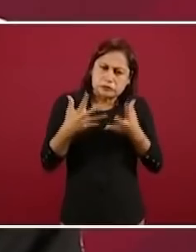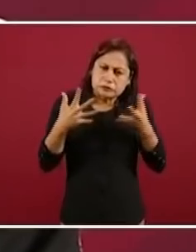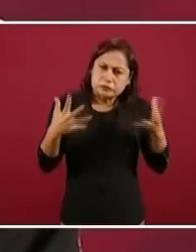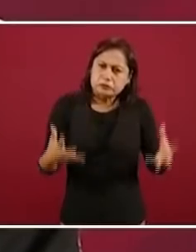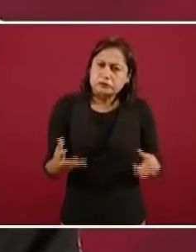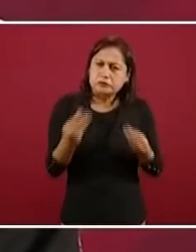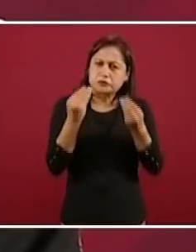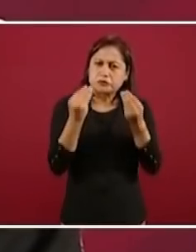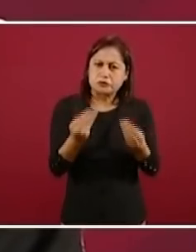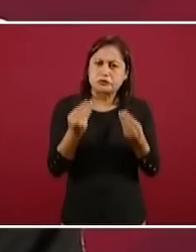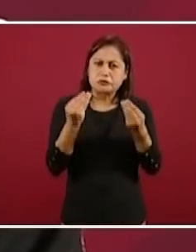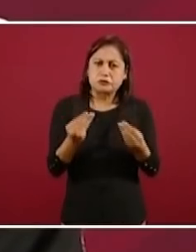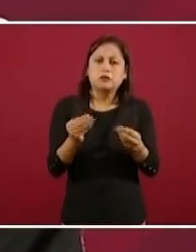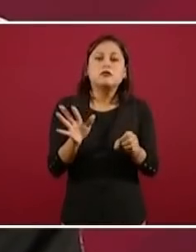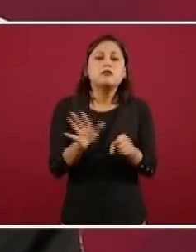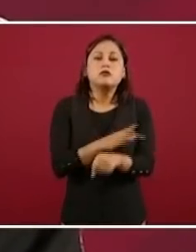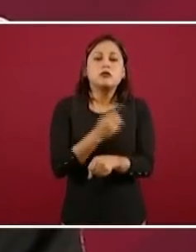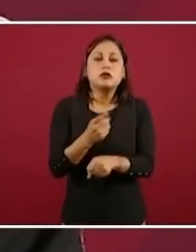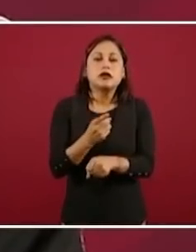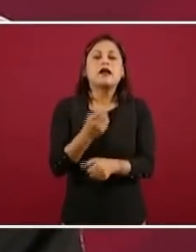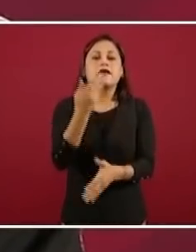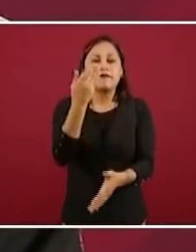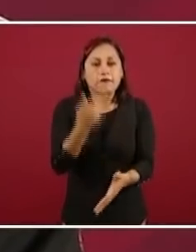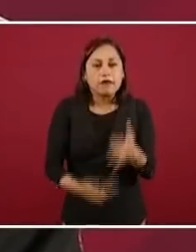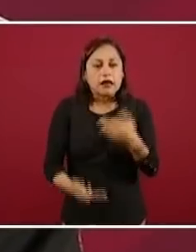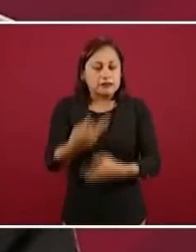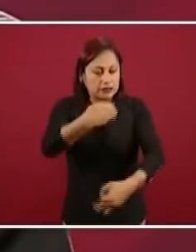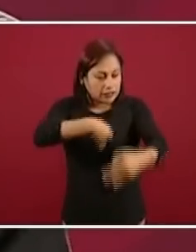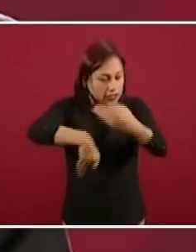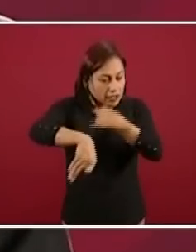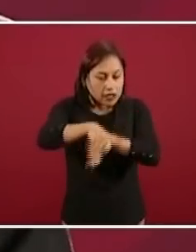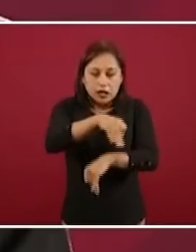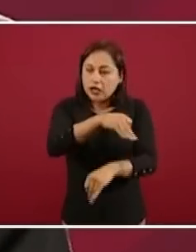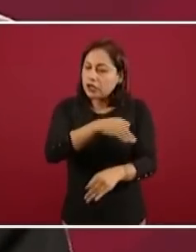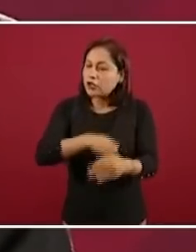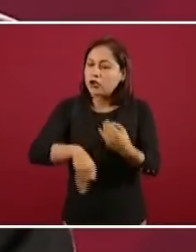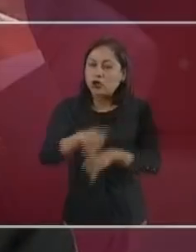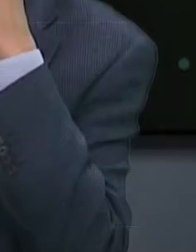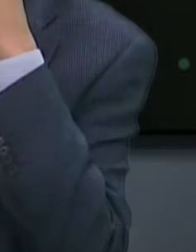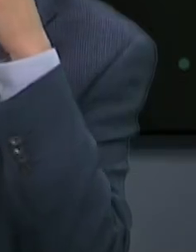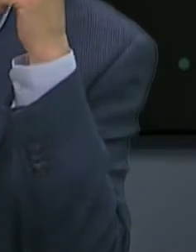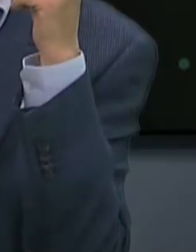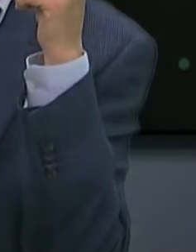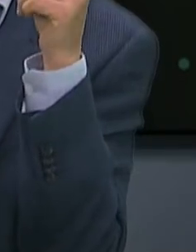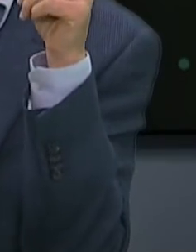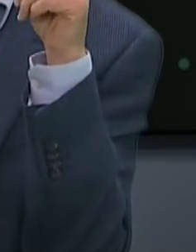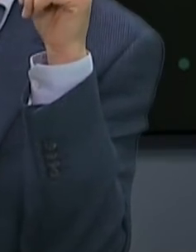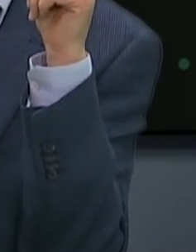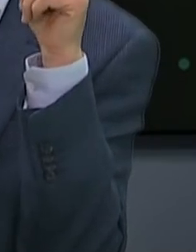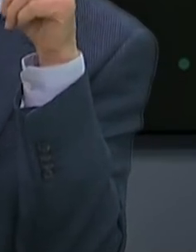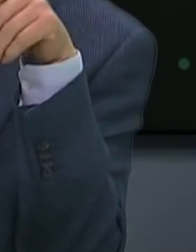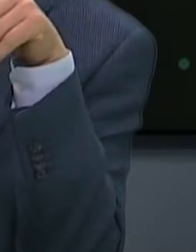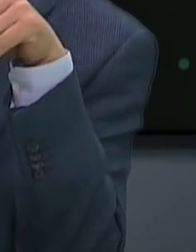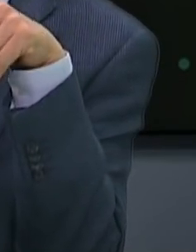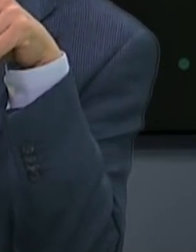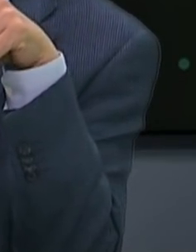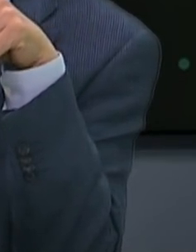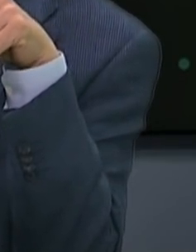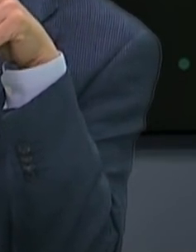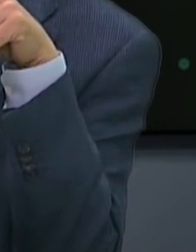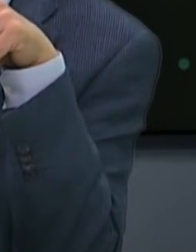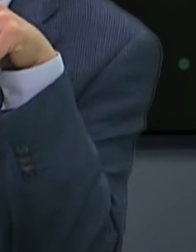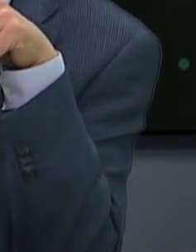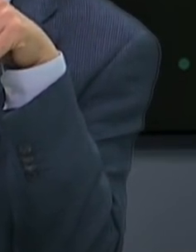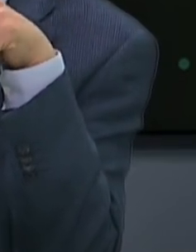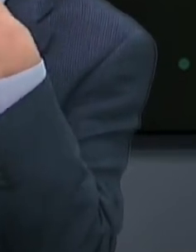no nos aplicamos todos parejo también hablo de